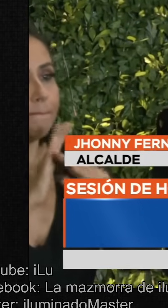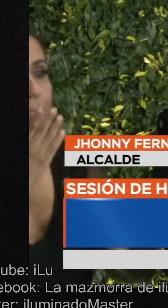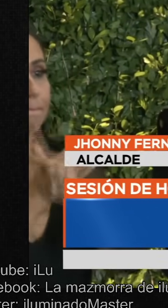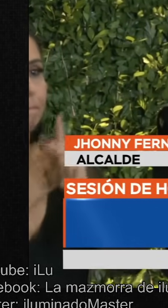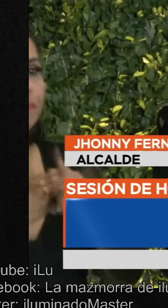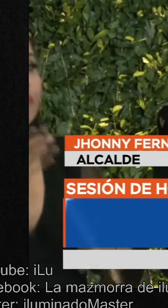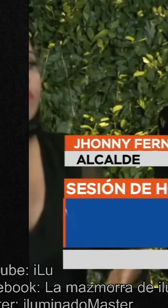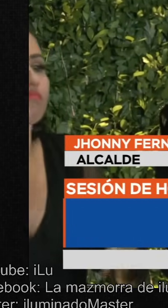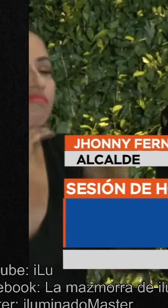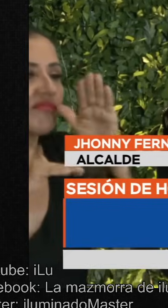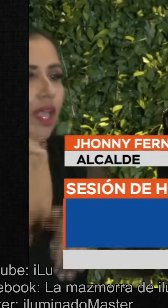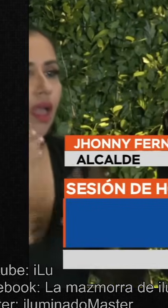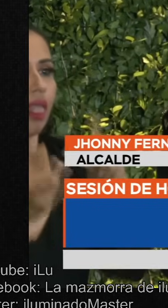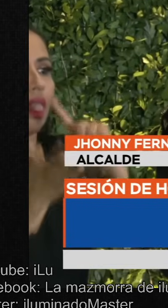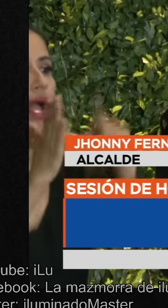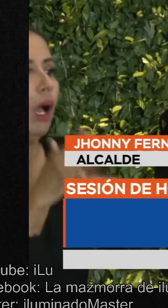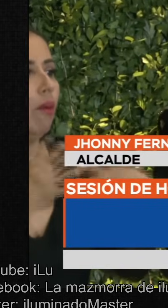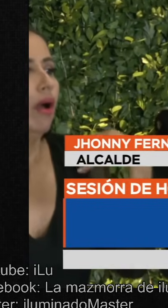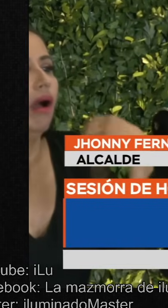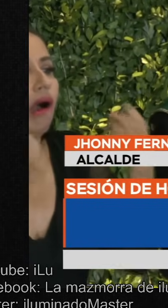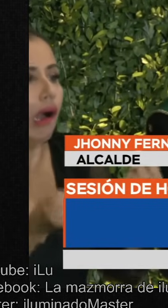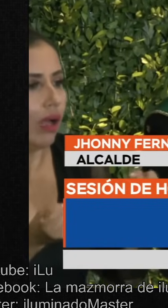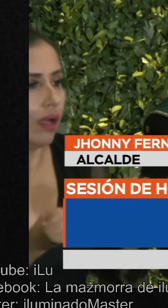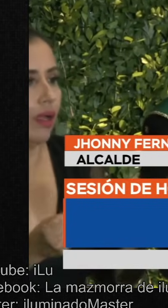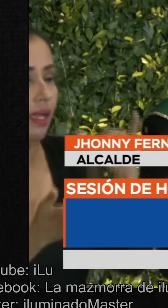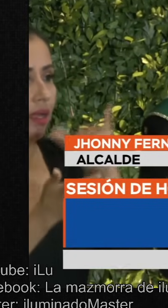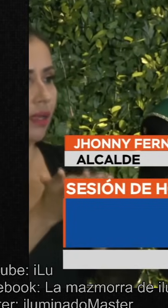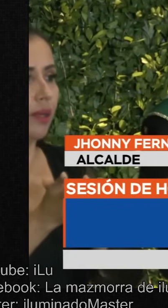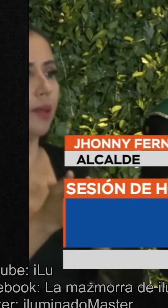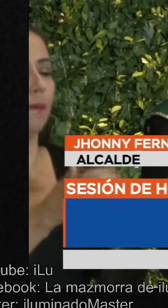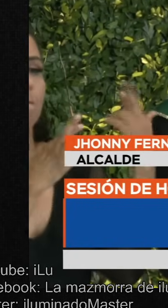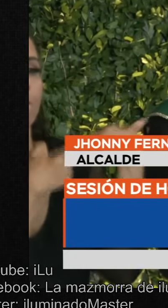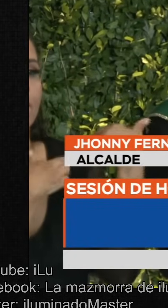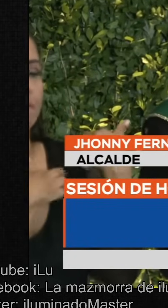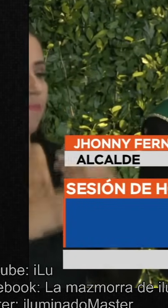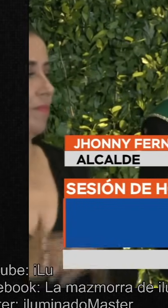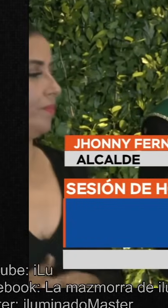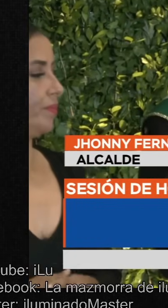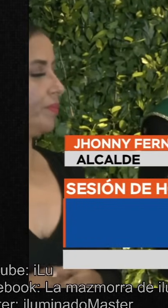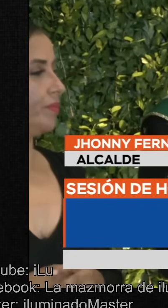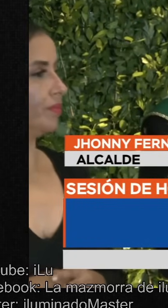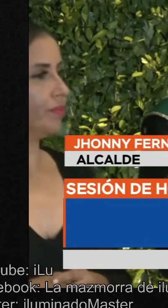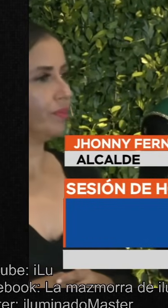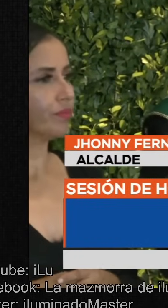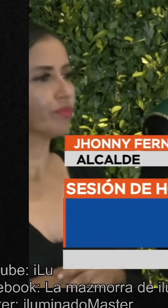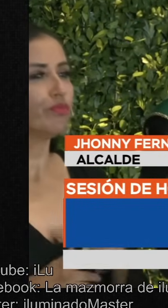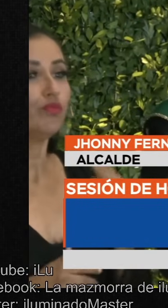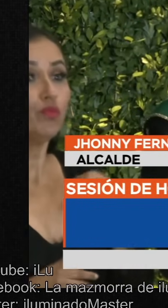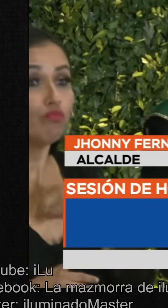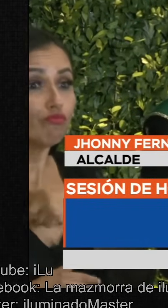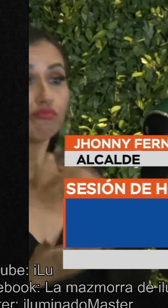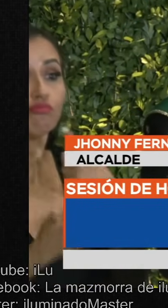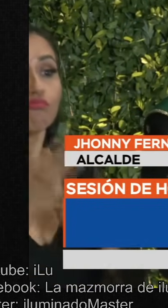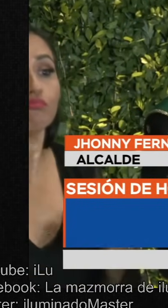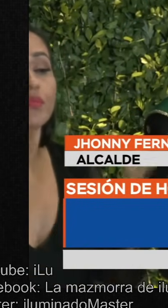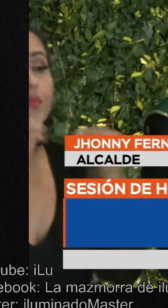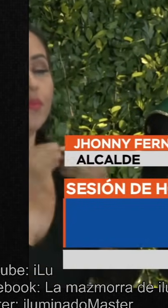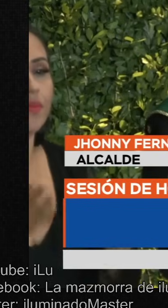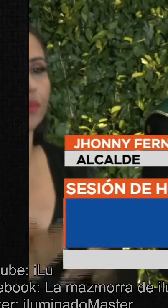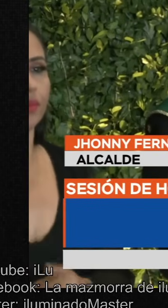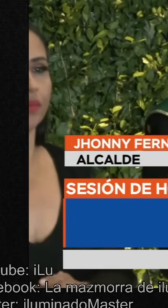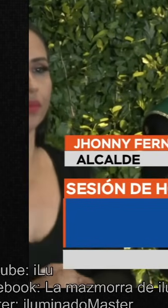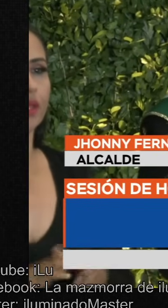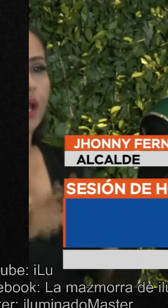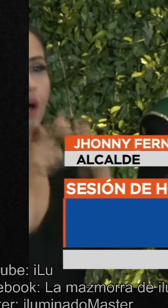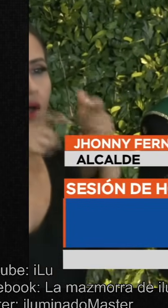gastar tanta plata en curar. Esa es una de las tareas también que tenemos. Hemos dado un salto